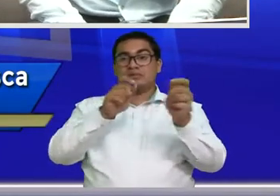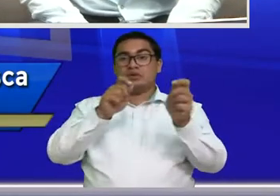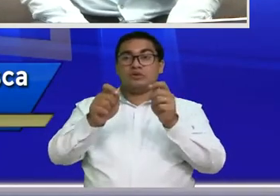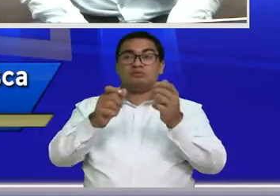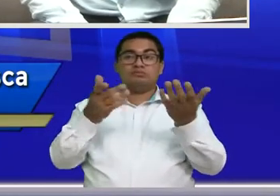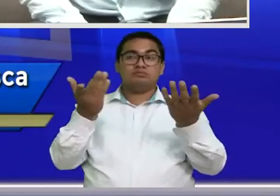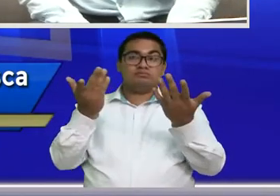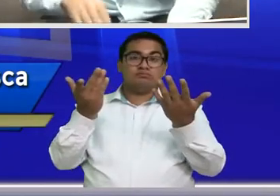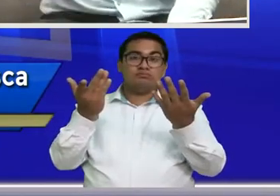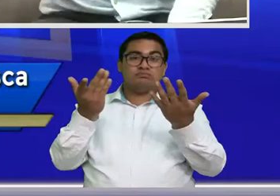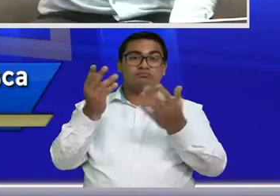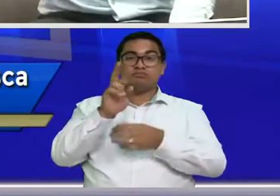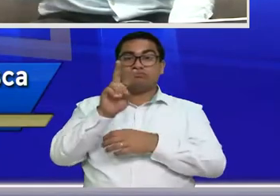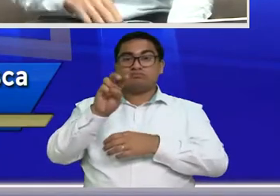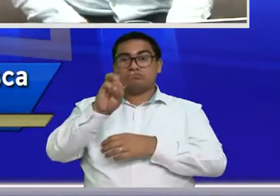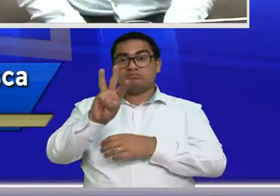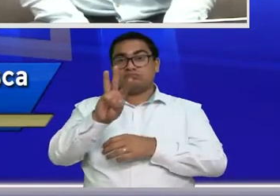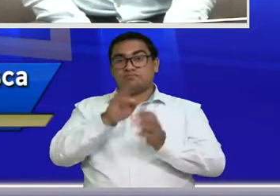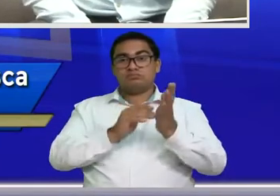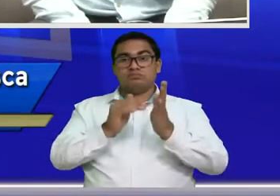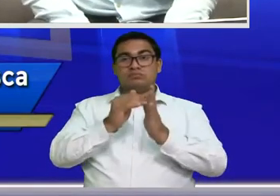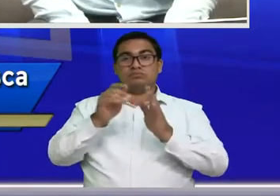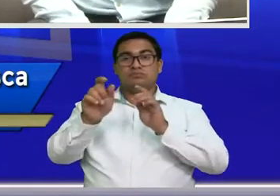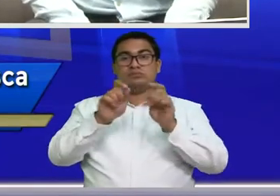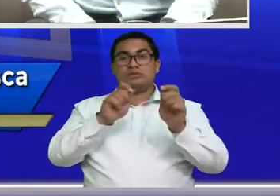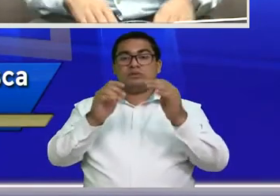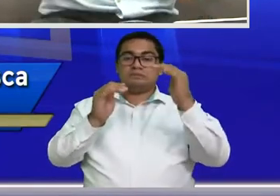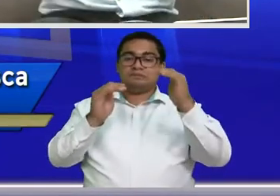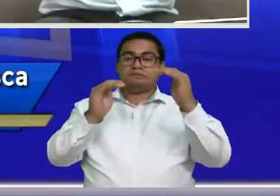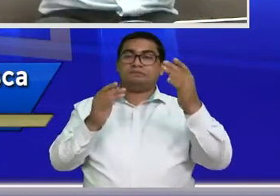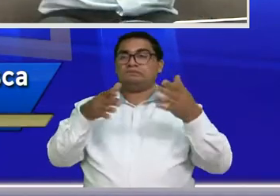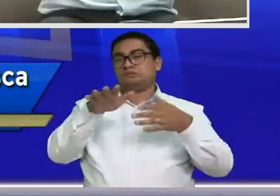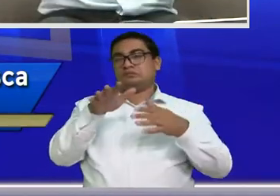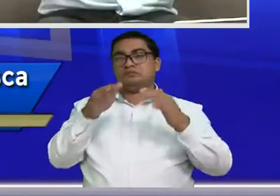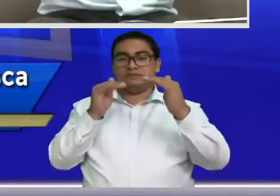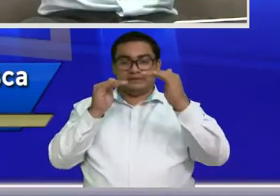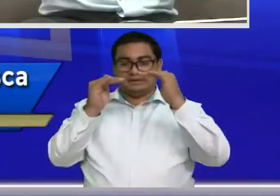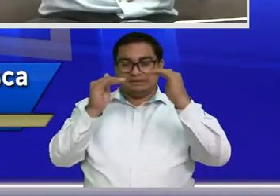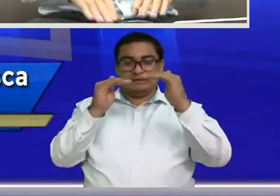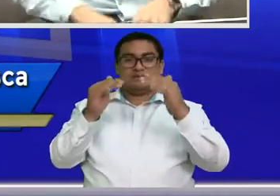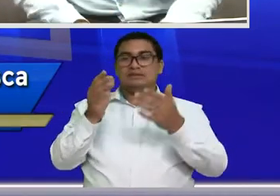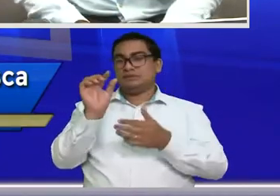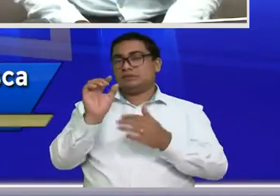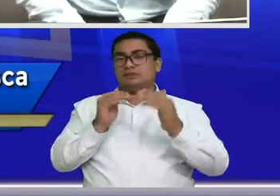llevamos exportado 23 millones de dólares. Entonces, estamos